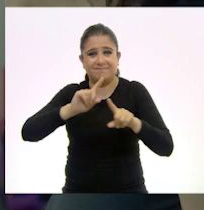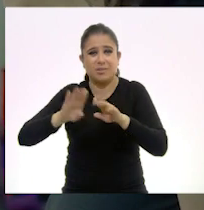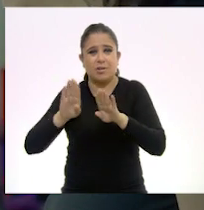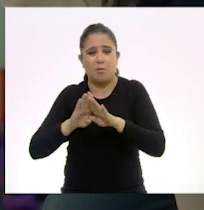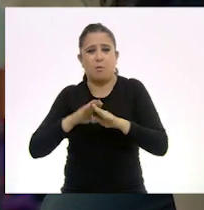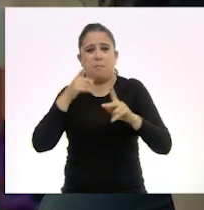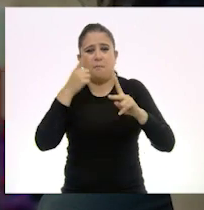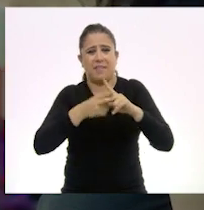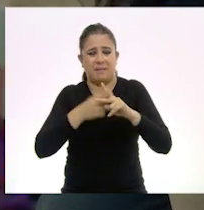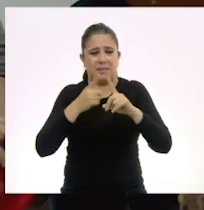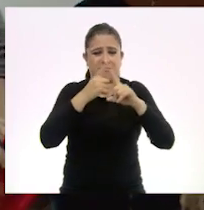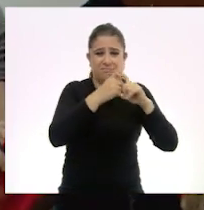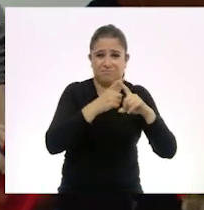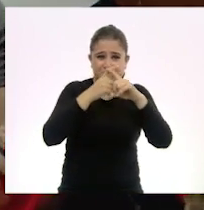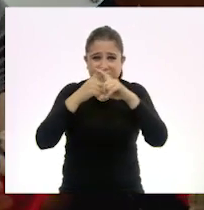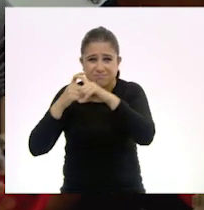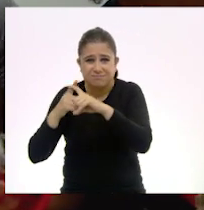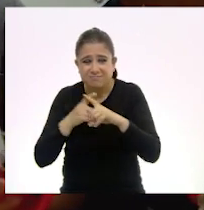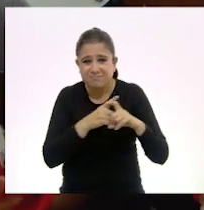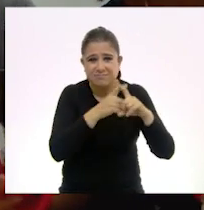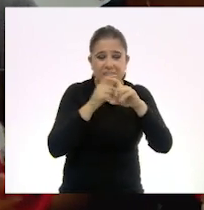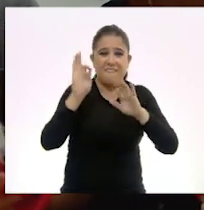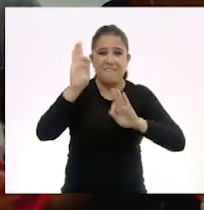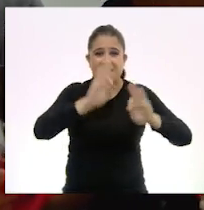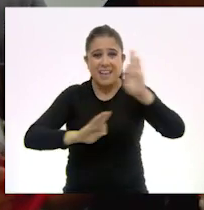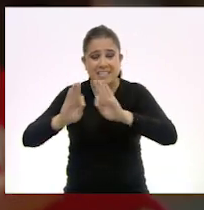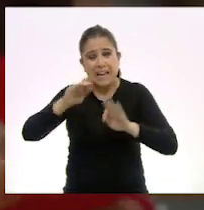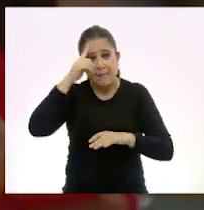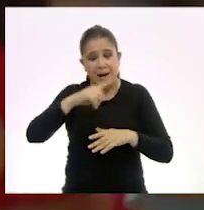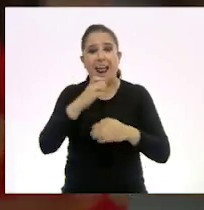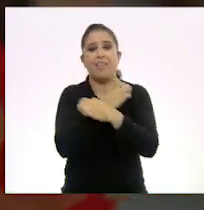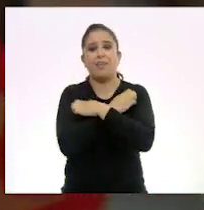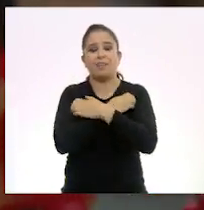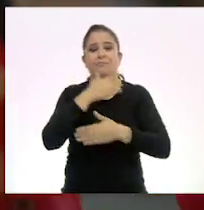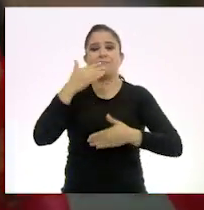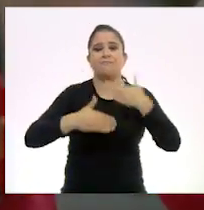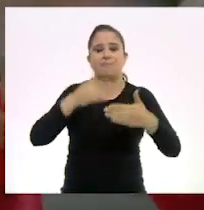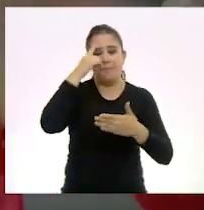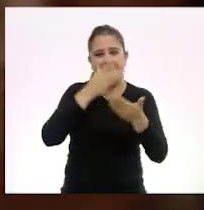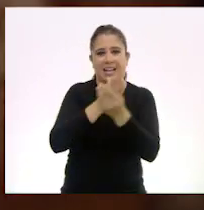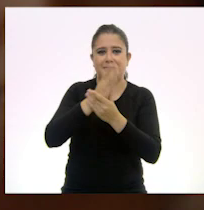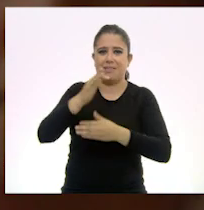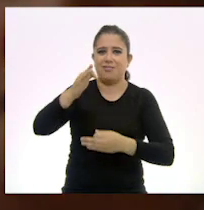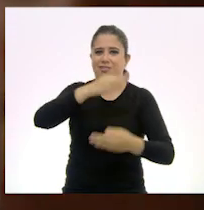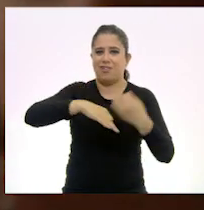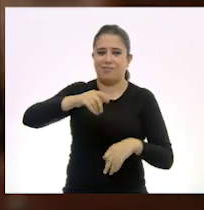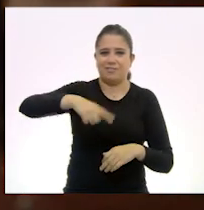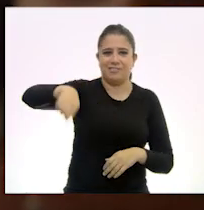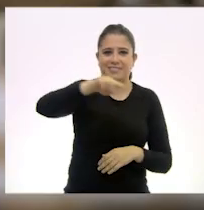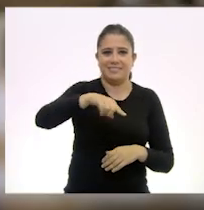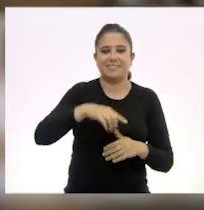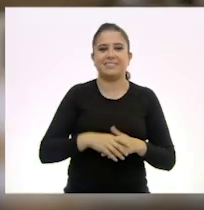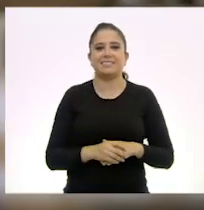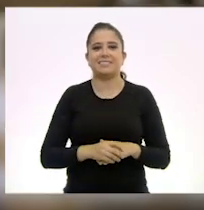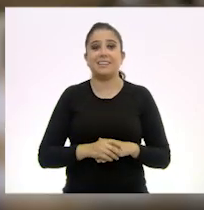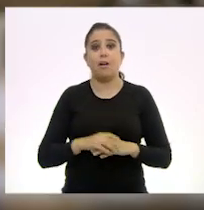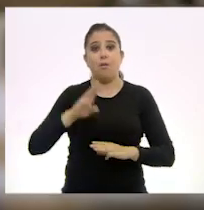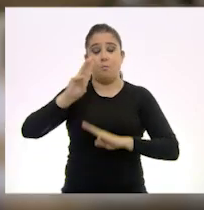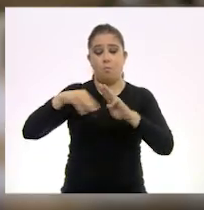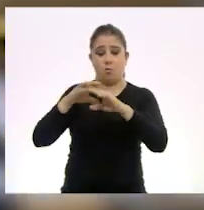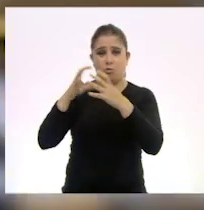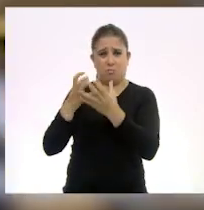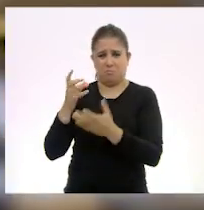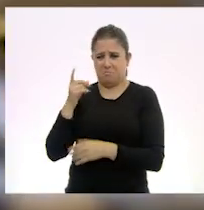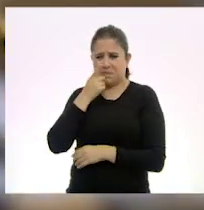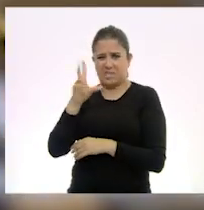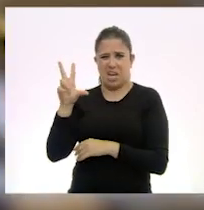abstractos de matemáticas y física para así hacer la educación más interactiva y accesible para todos. El mundo te puede decir